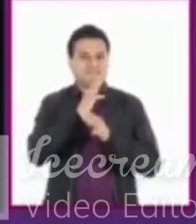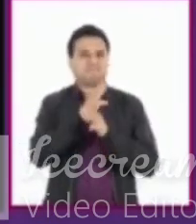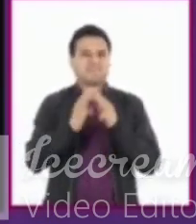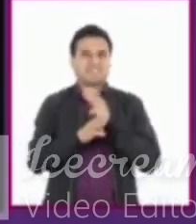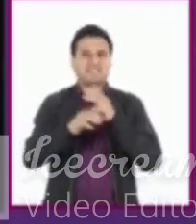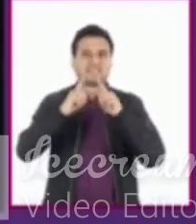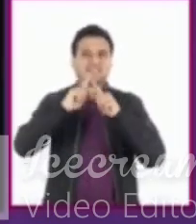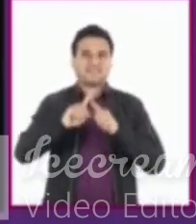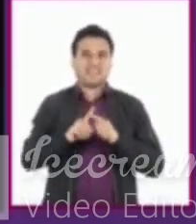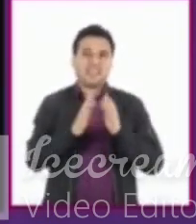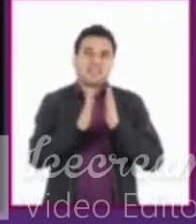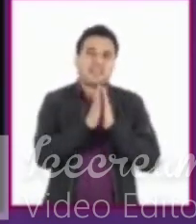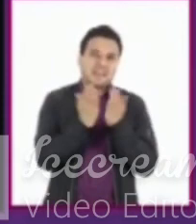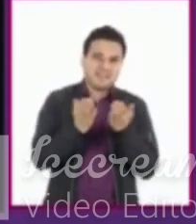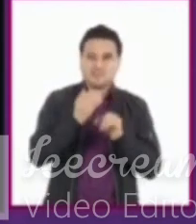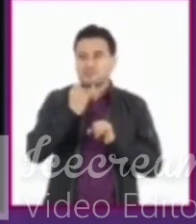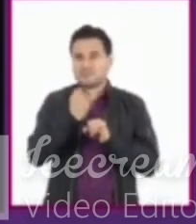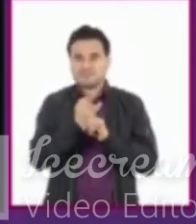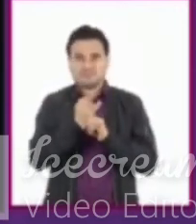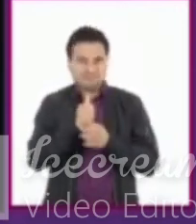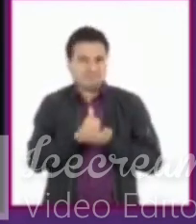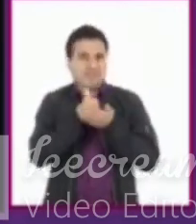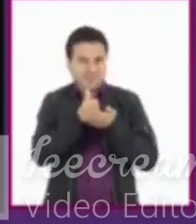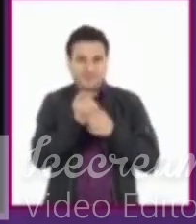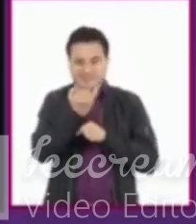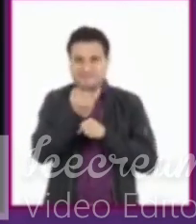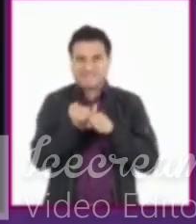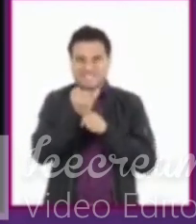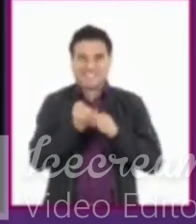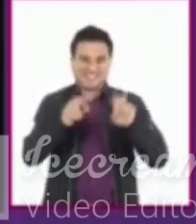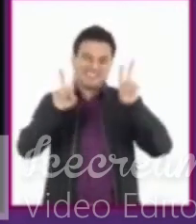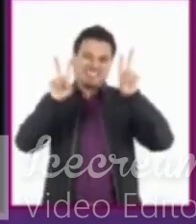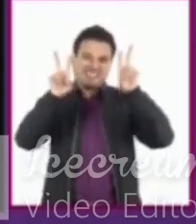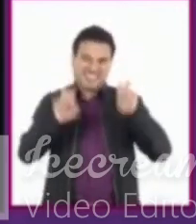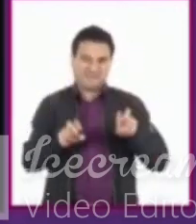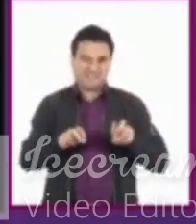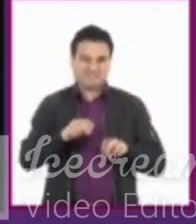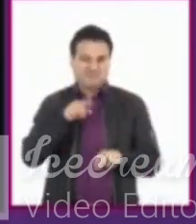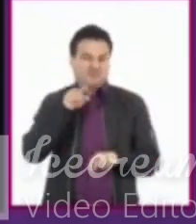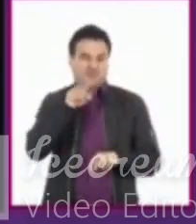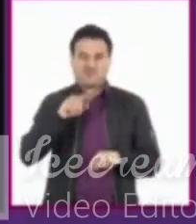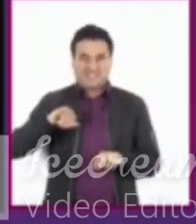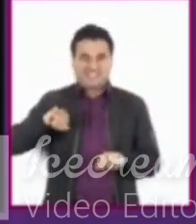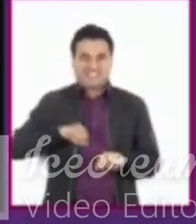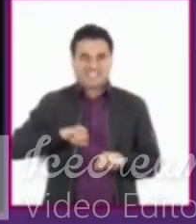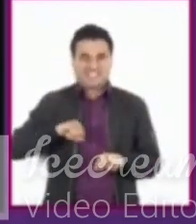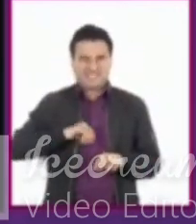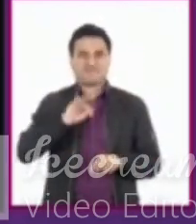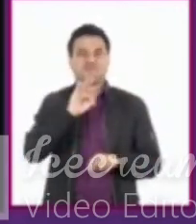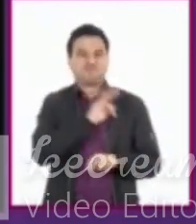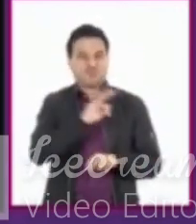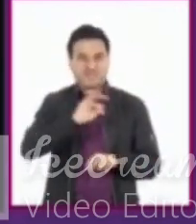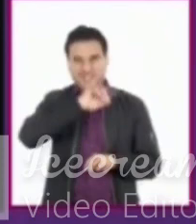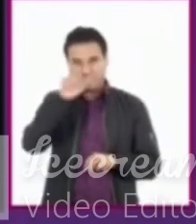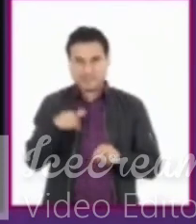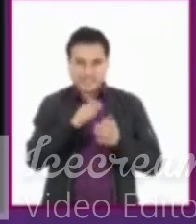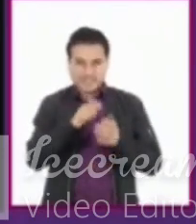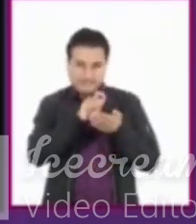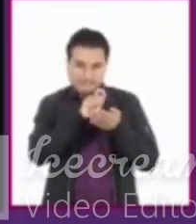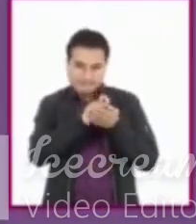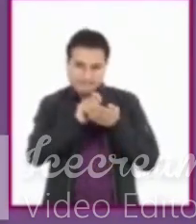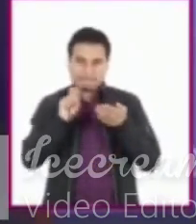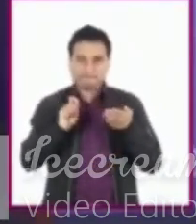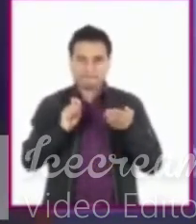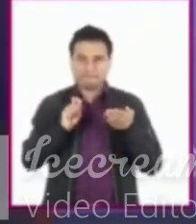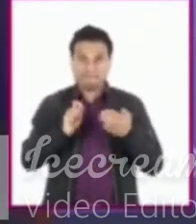consulta que te pueden apoyar para la investigación y el análisis de los temas que te interesen y sobre los que quieras fundamentar tu propia postura.